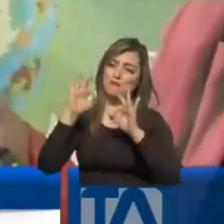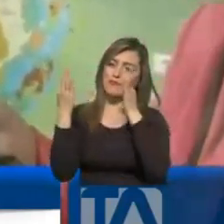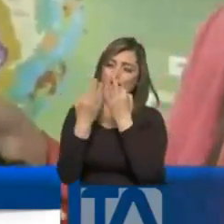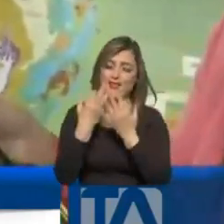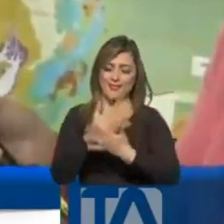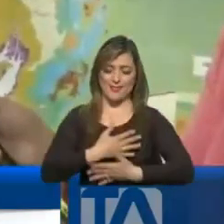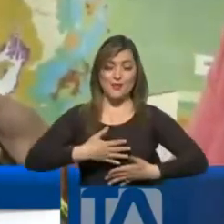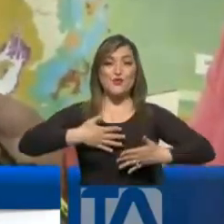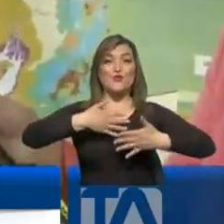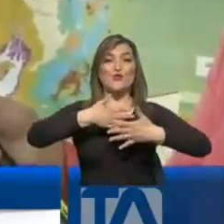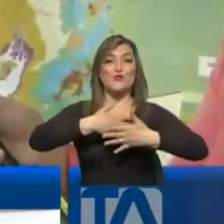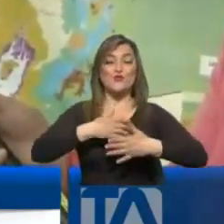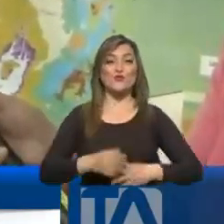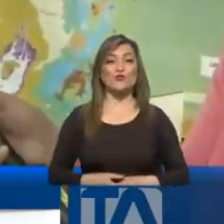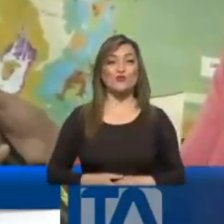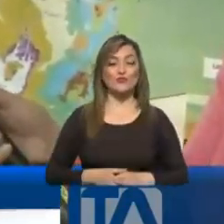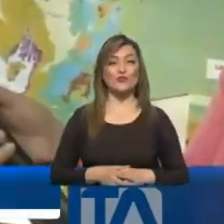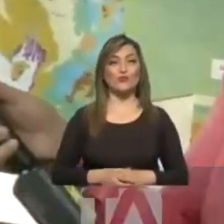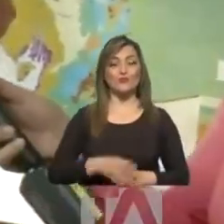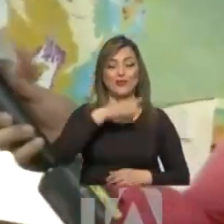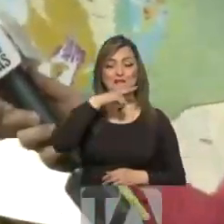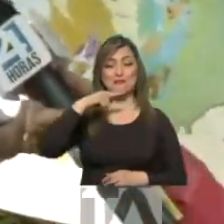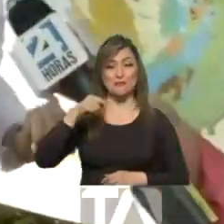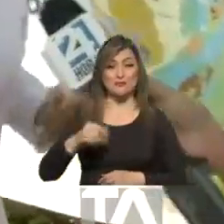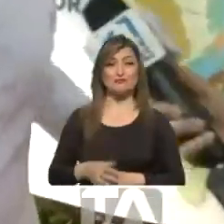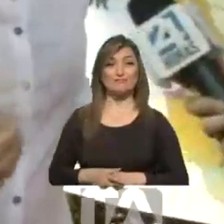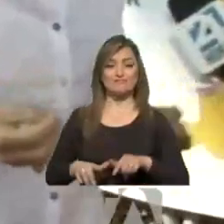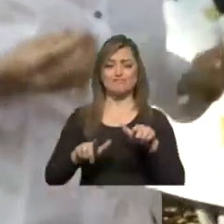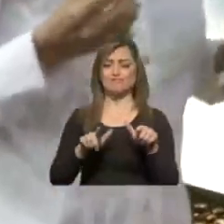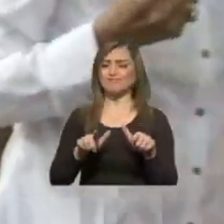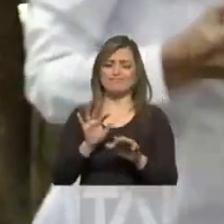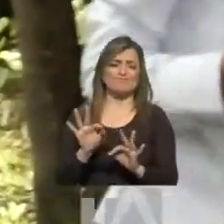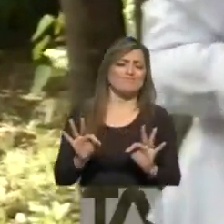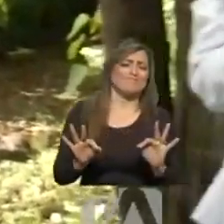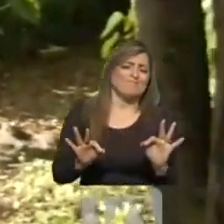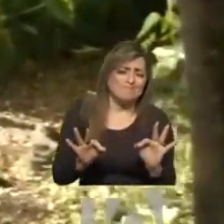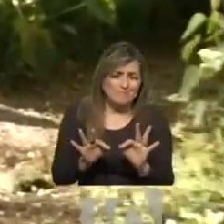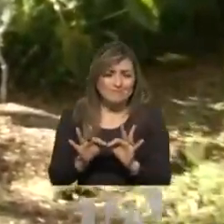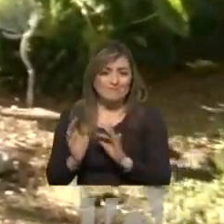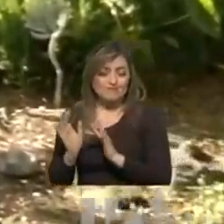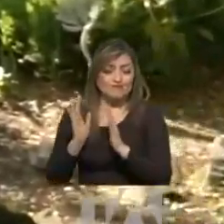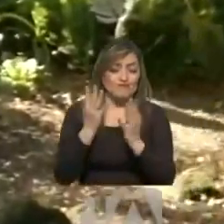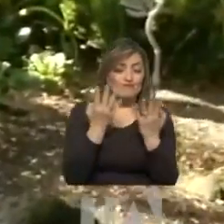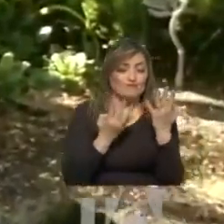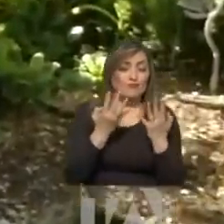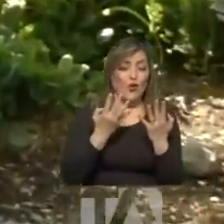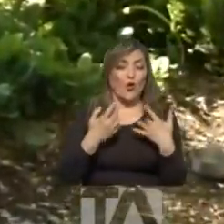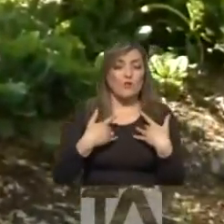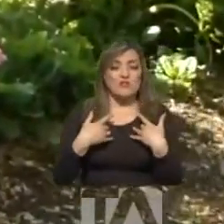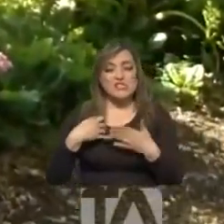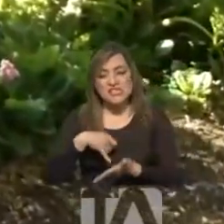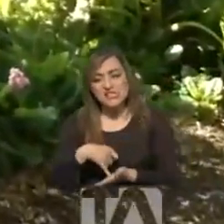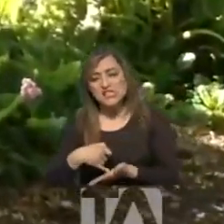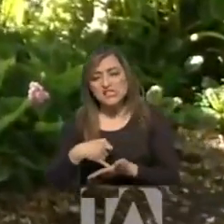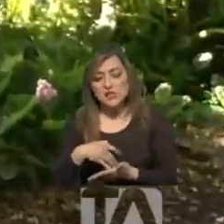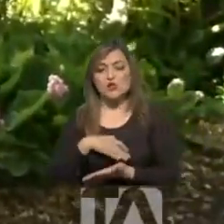familia durante este feriado. Es el lugar ideal para recuperar la energía, la vitalidad que el